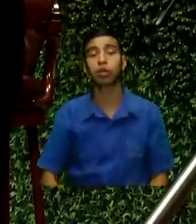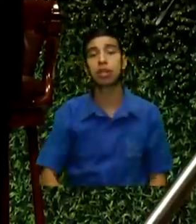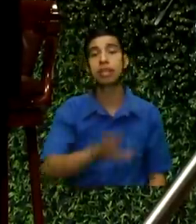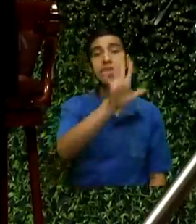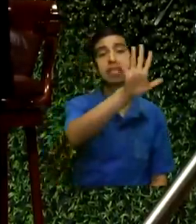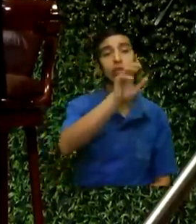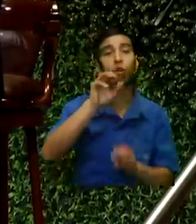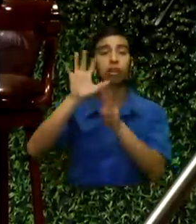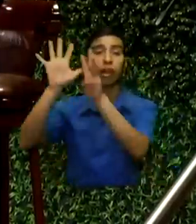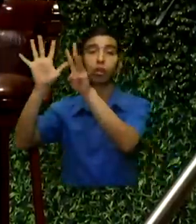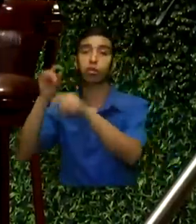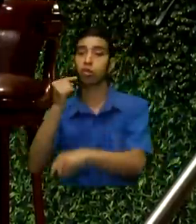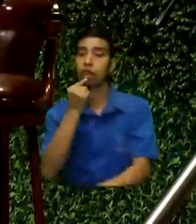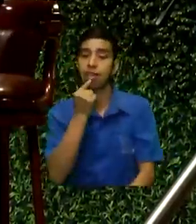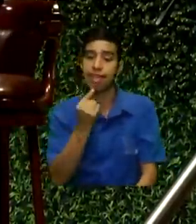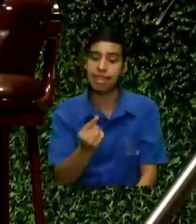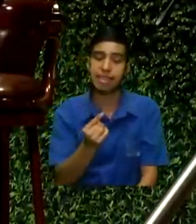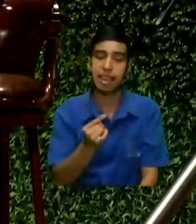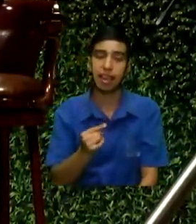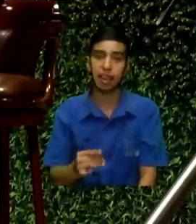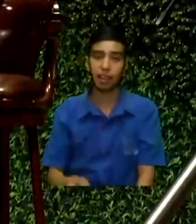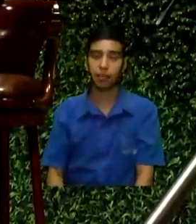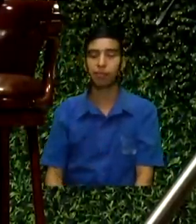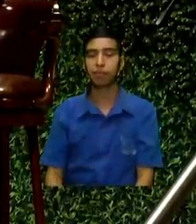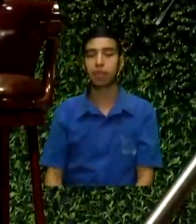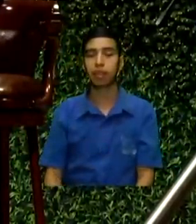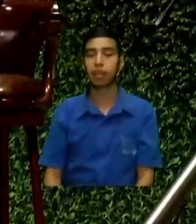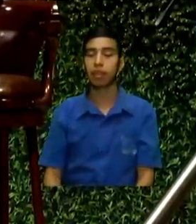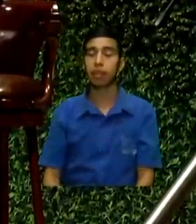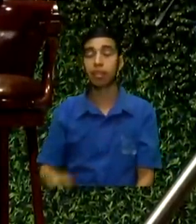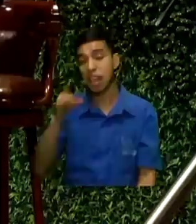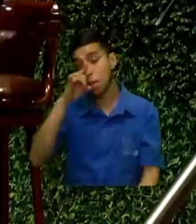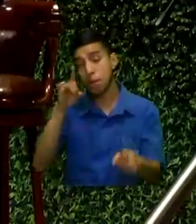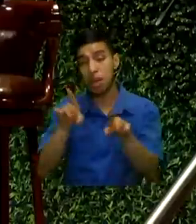Hebreos también, ¿verdad? Y es hermoso Hebreos. Bueno.